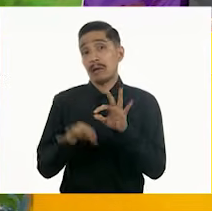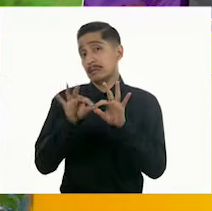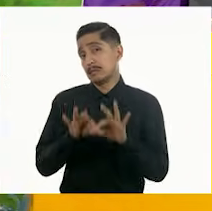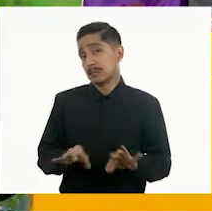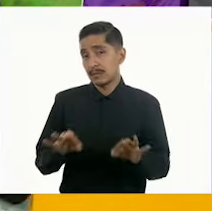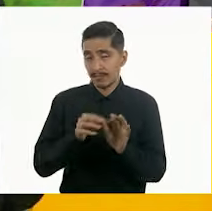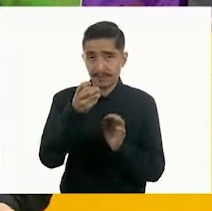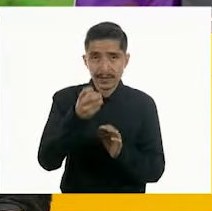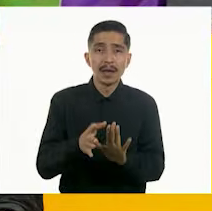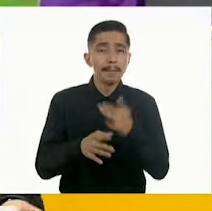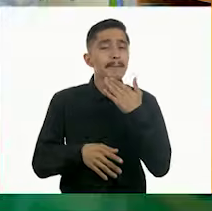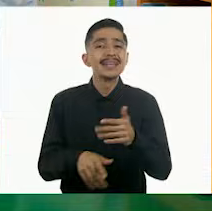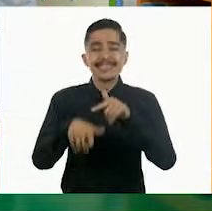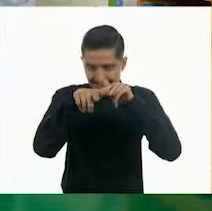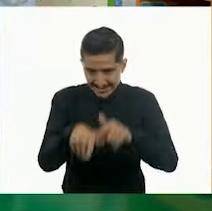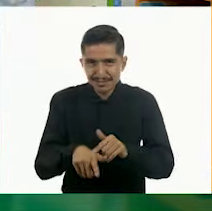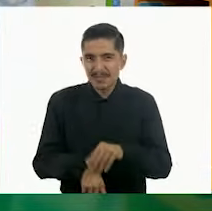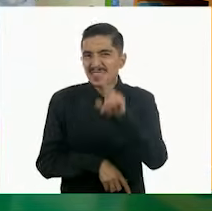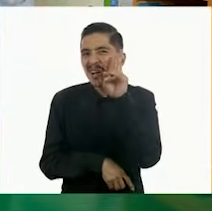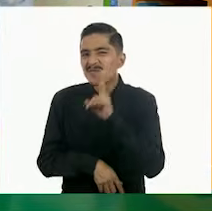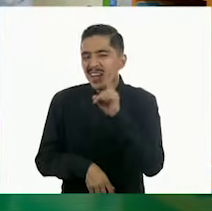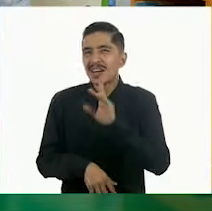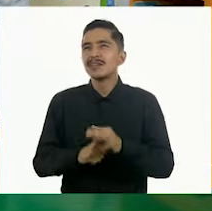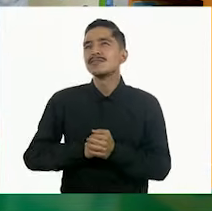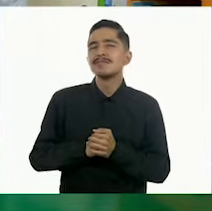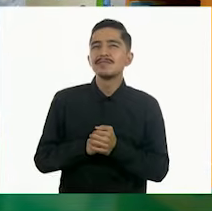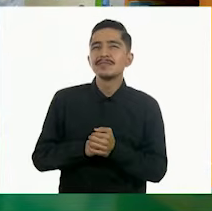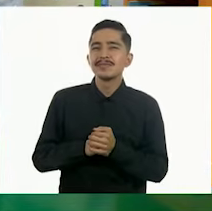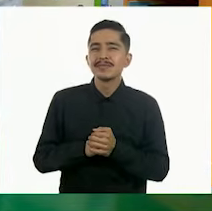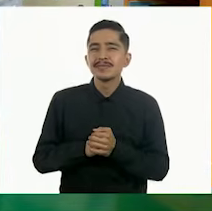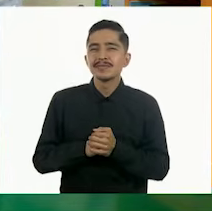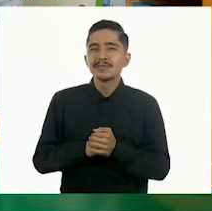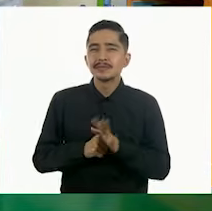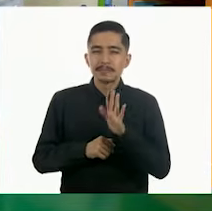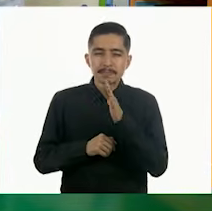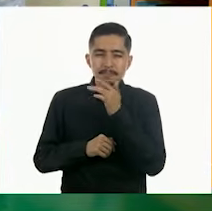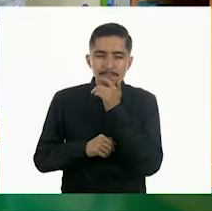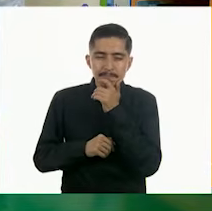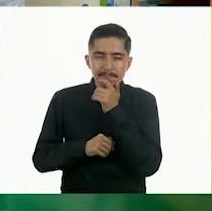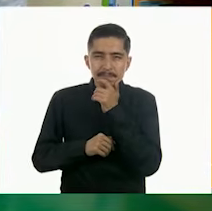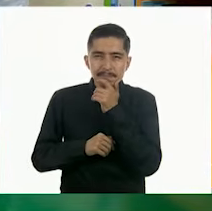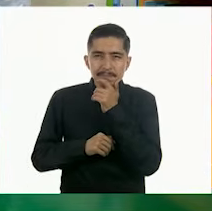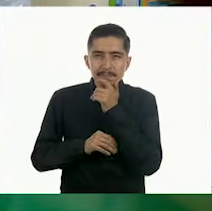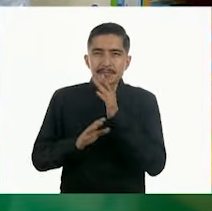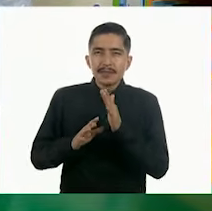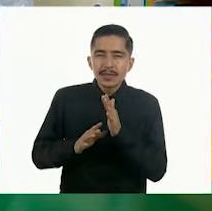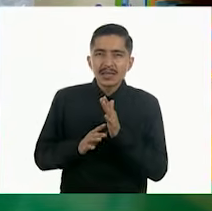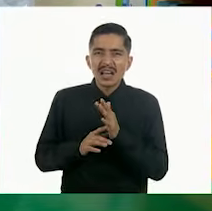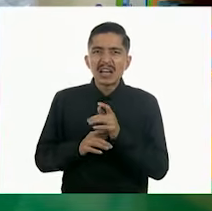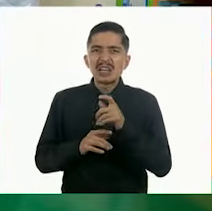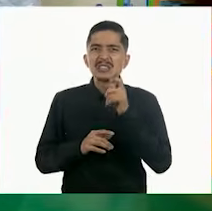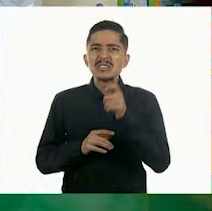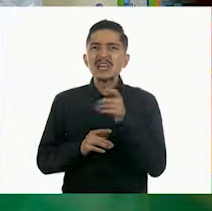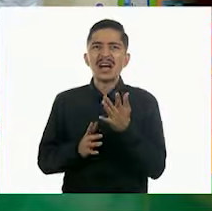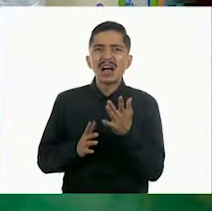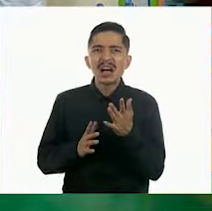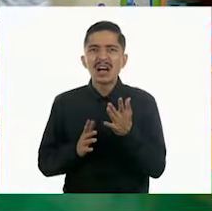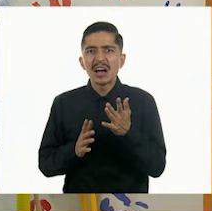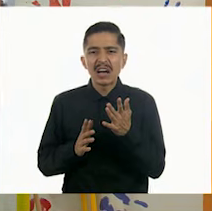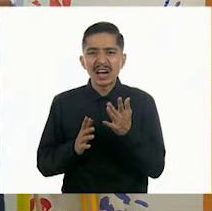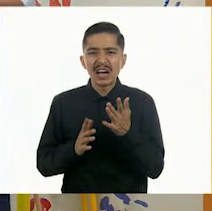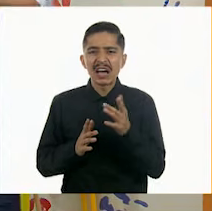bien, siguiente. A ver, es una leguminosa. Una